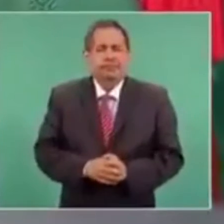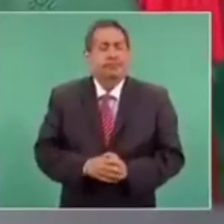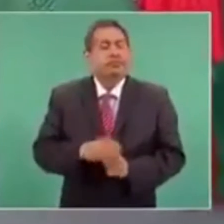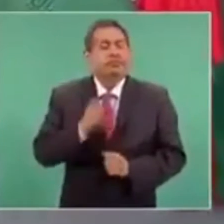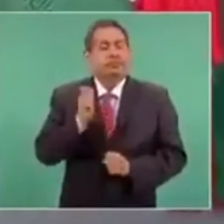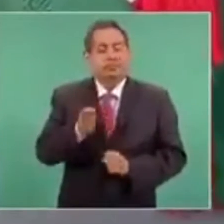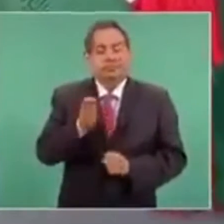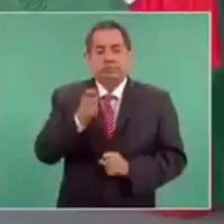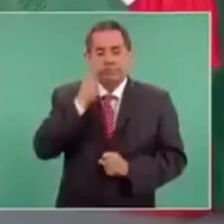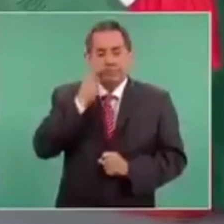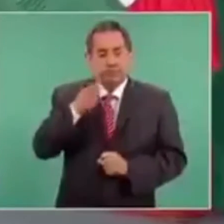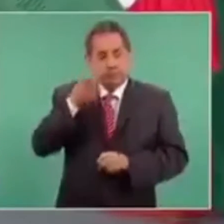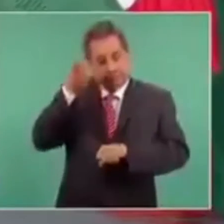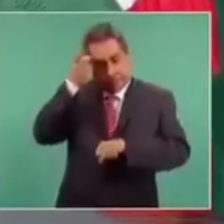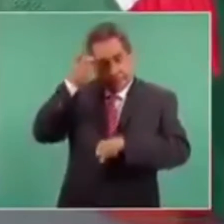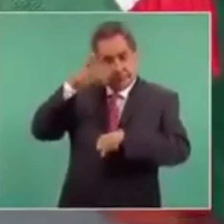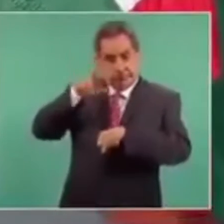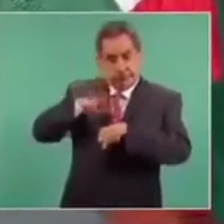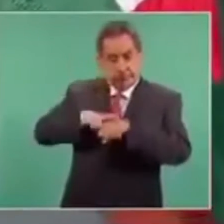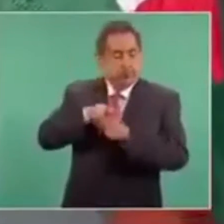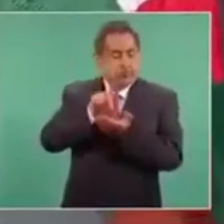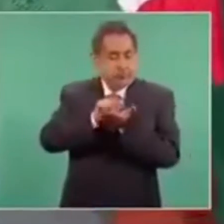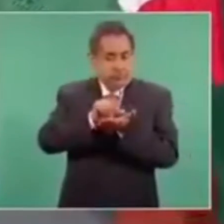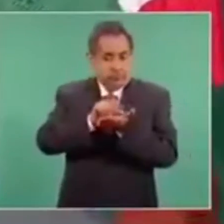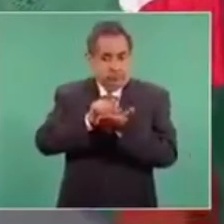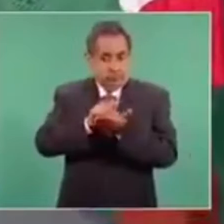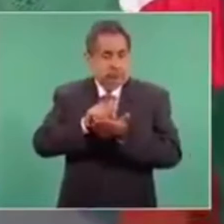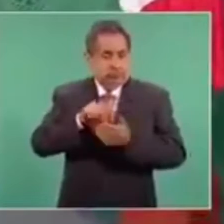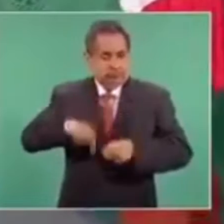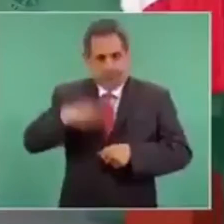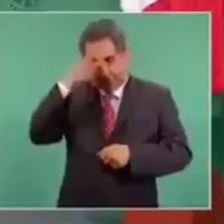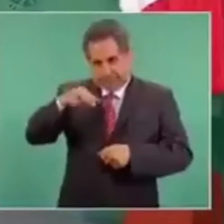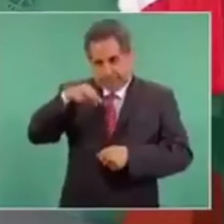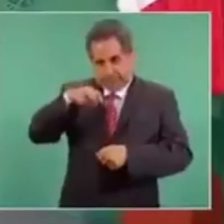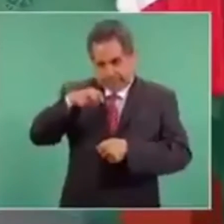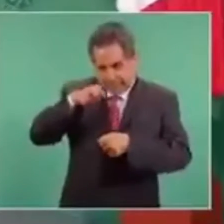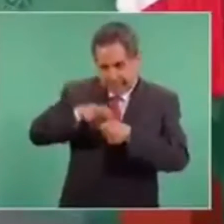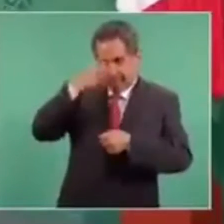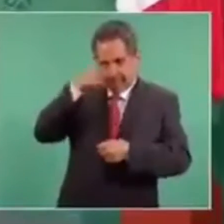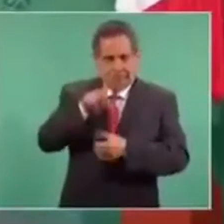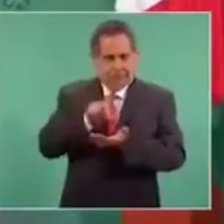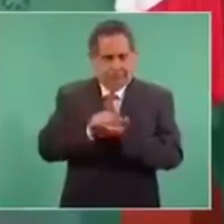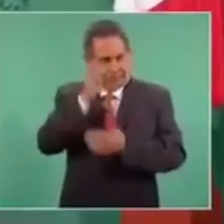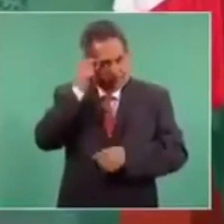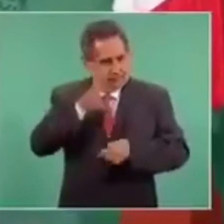el director de Twitter en México